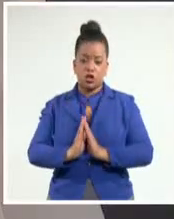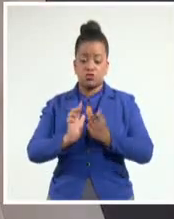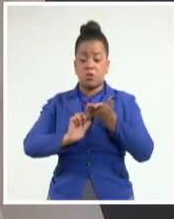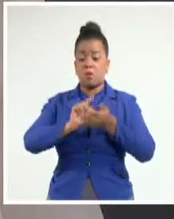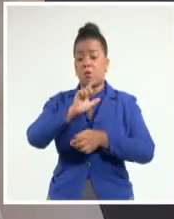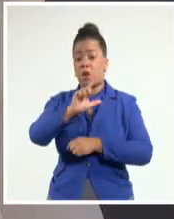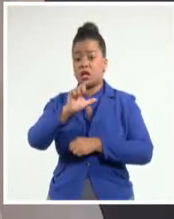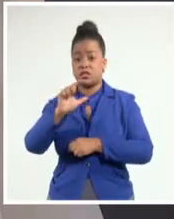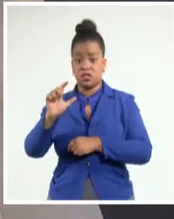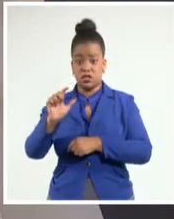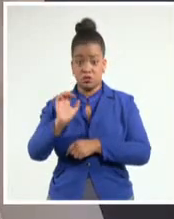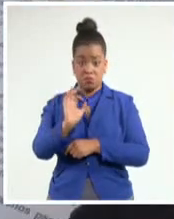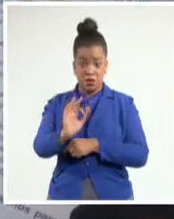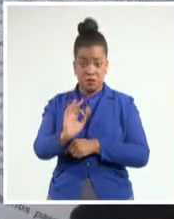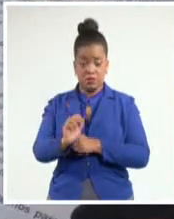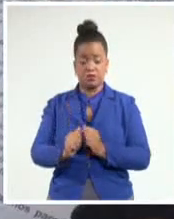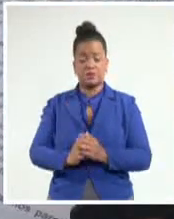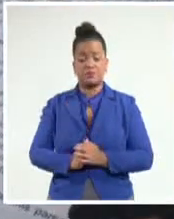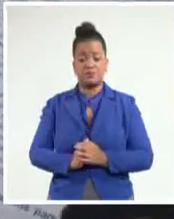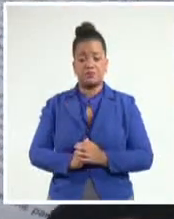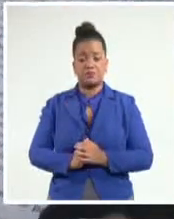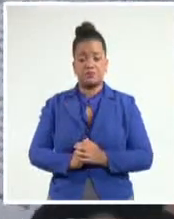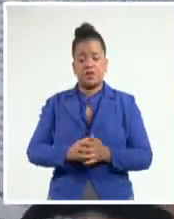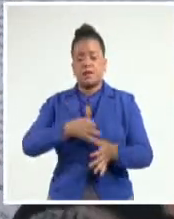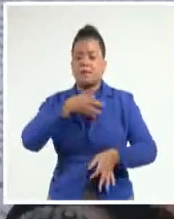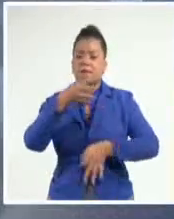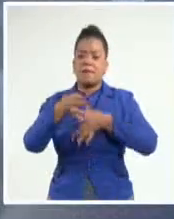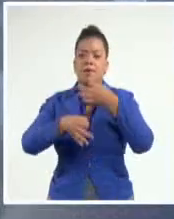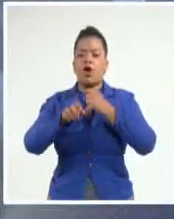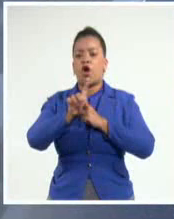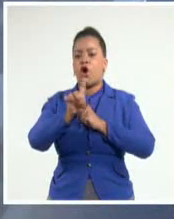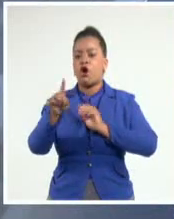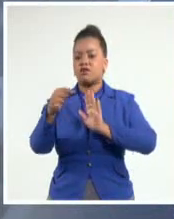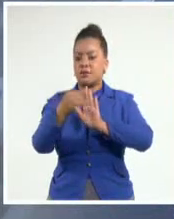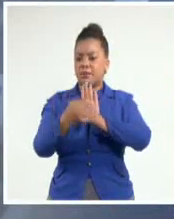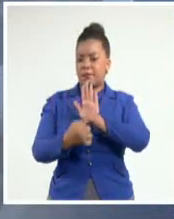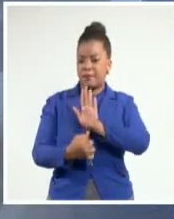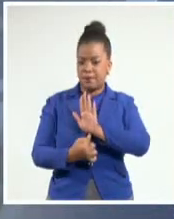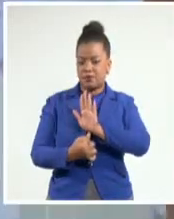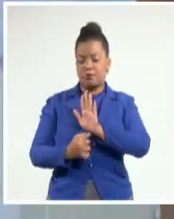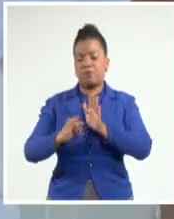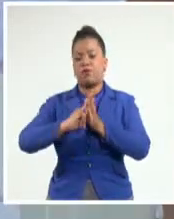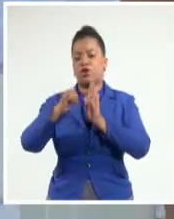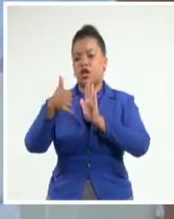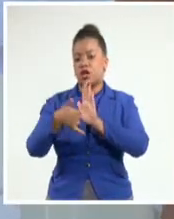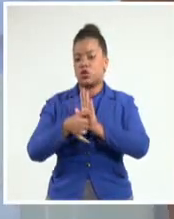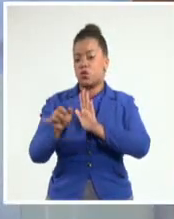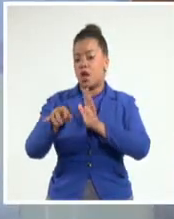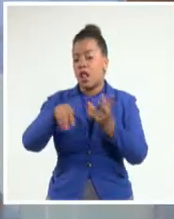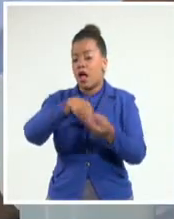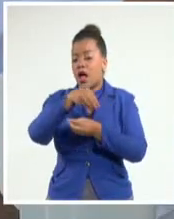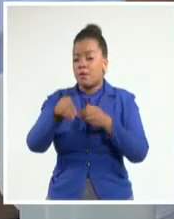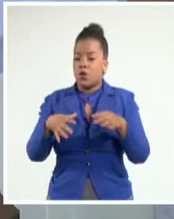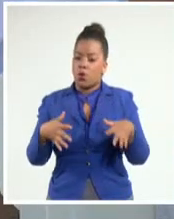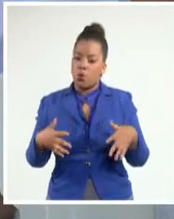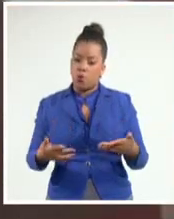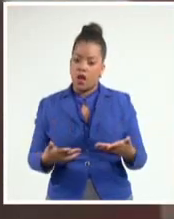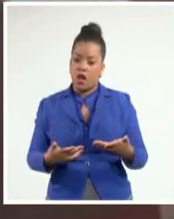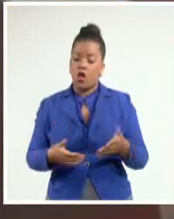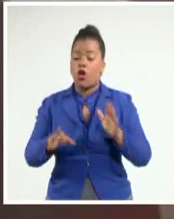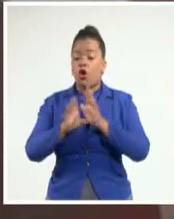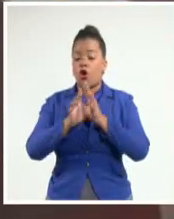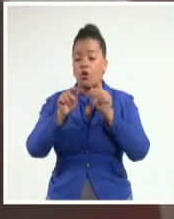Partido, Caridad Diego Bello, se debatió sobre los 11 títulos del proyecto y los principales cambios respecto al código vigente